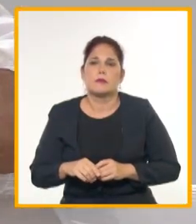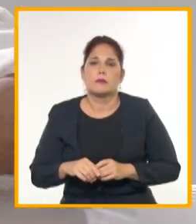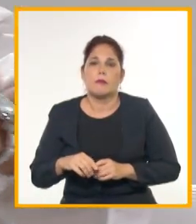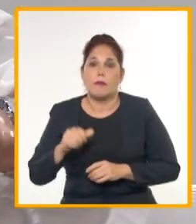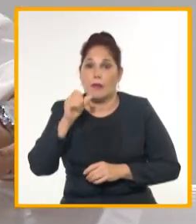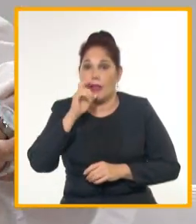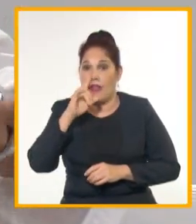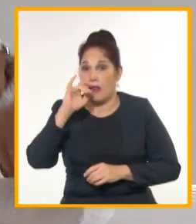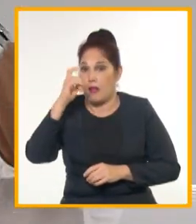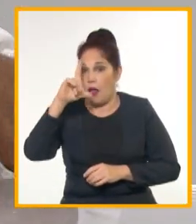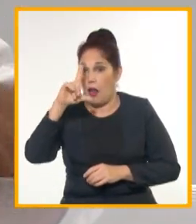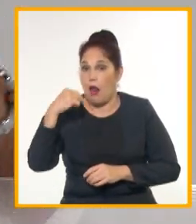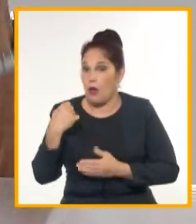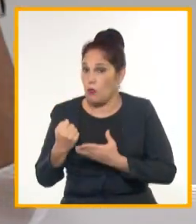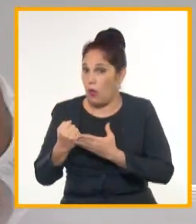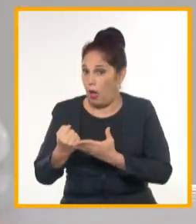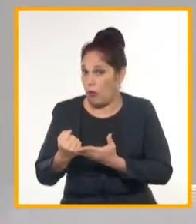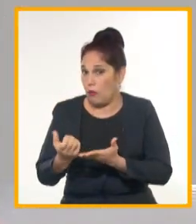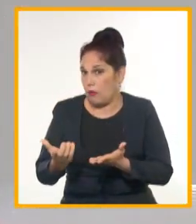a la reelección, ha contribuido a esto.